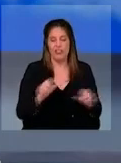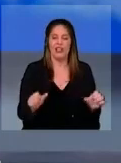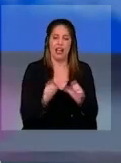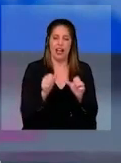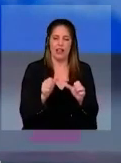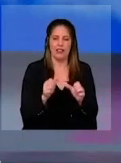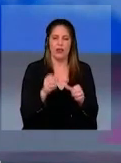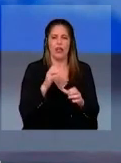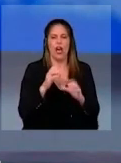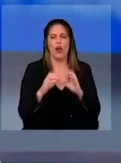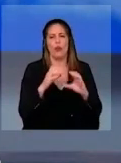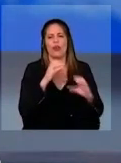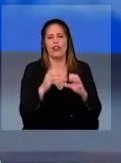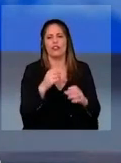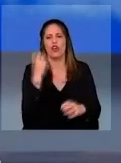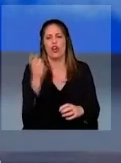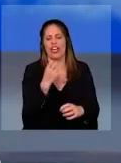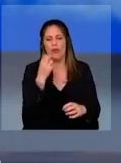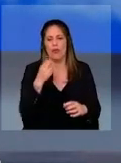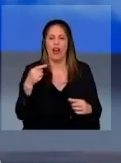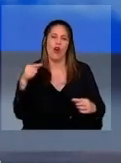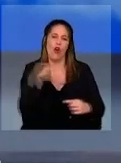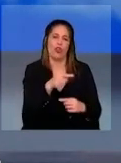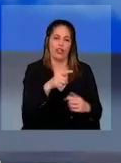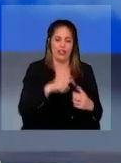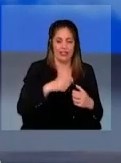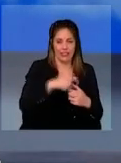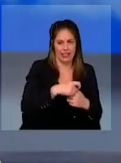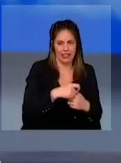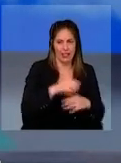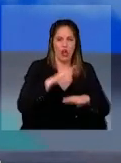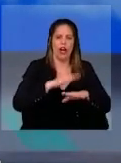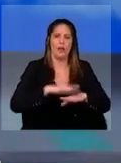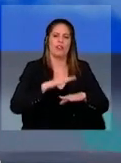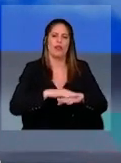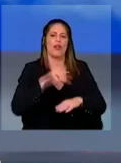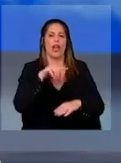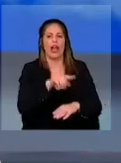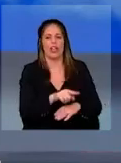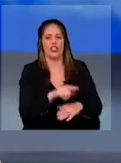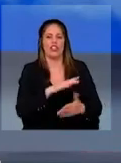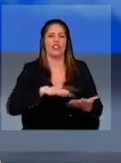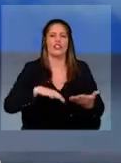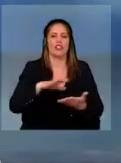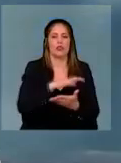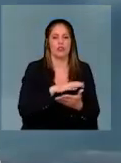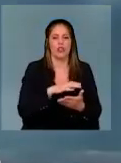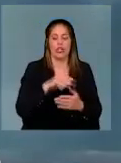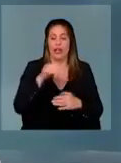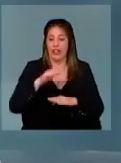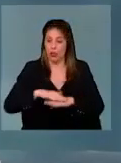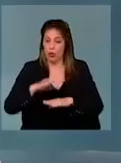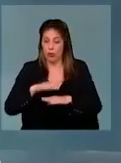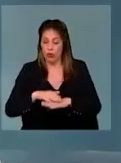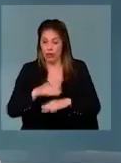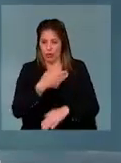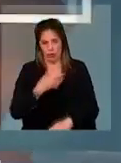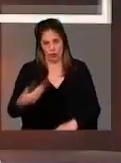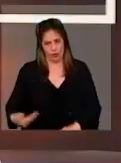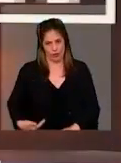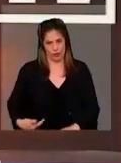una comunicación que busca dañar a los sindicatos, responsabilizándolos de situaciones que le corresponden al